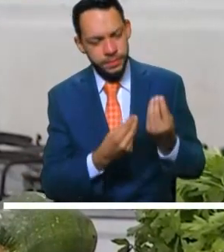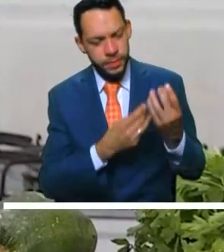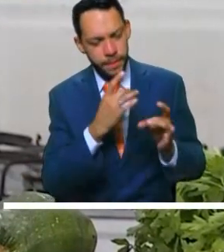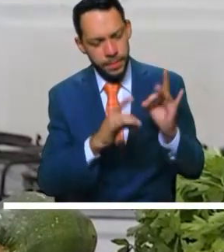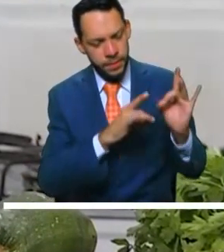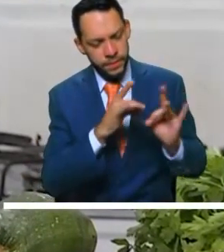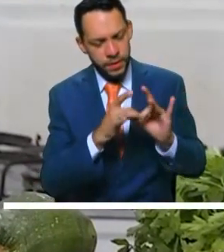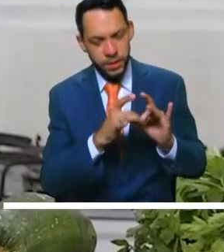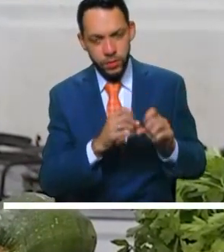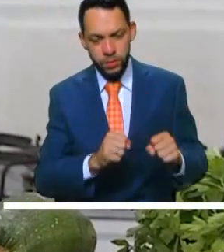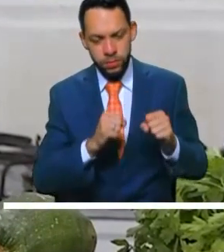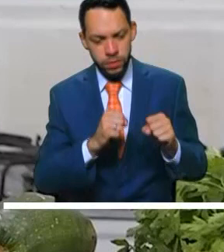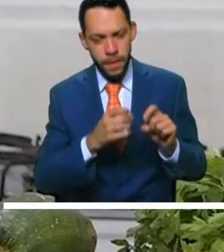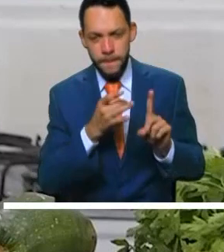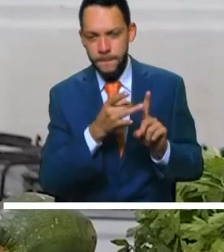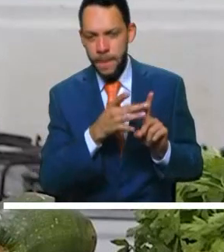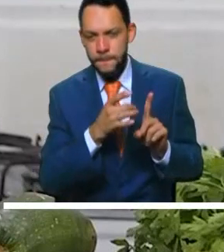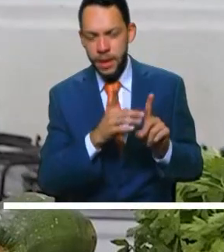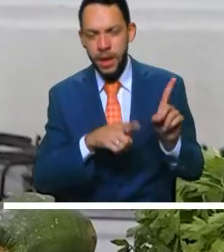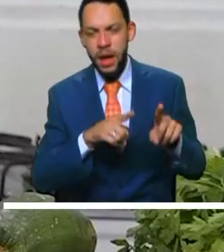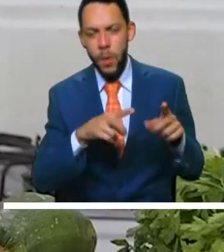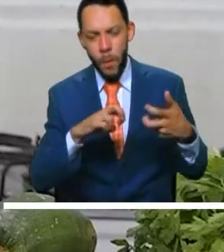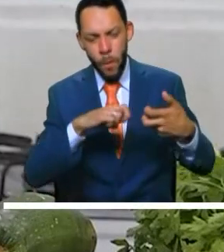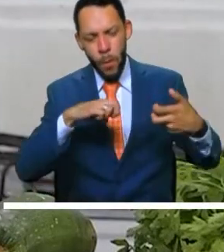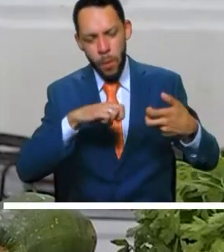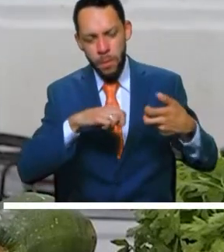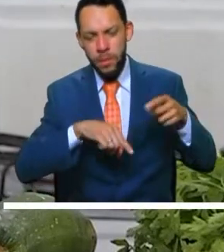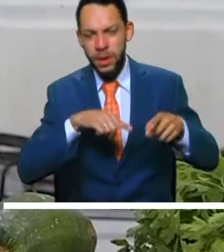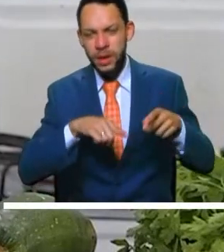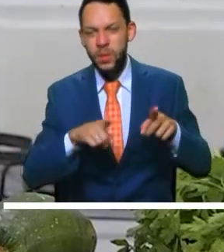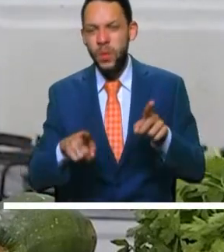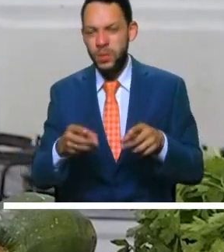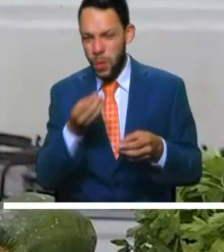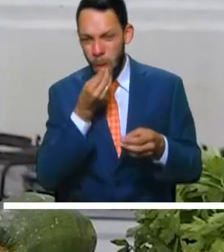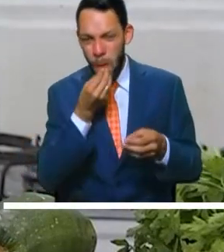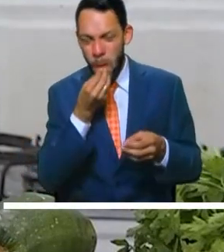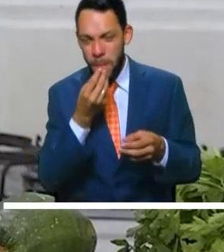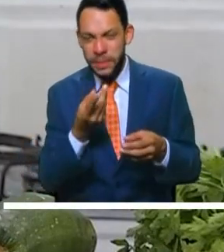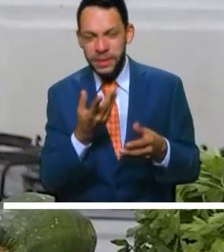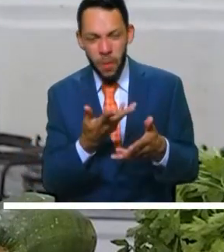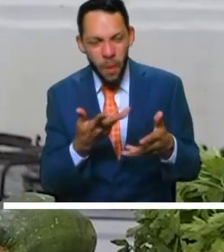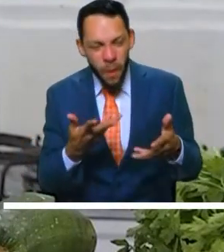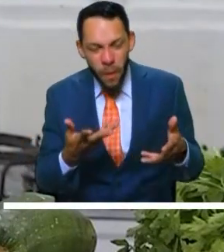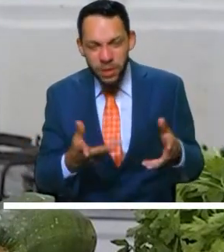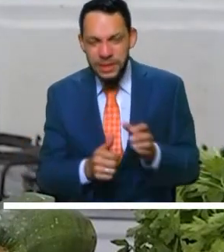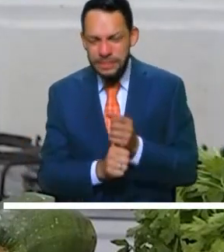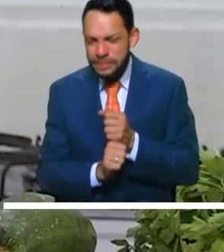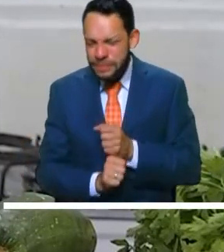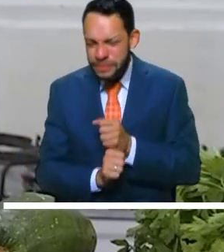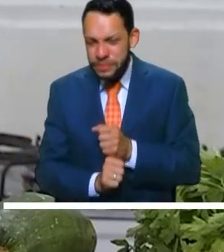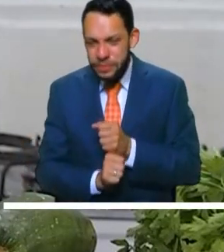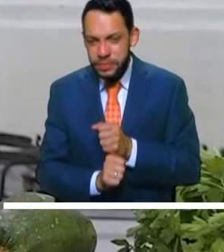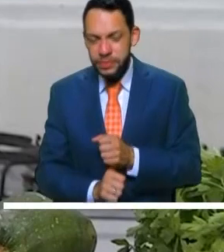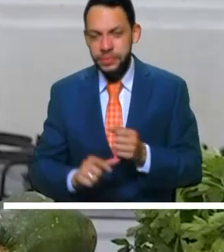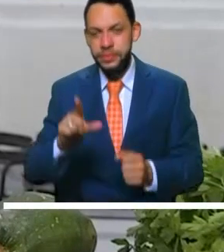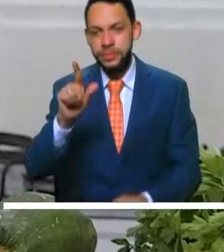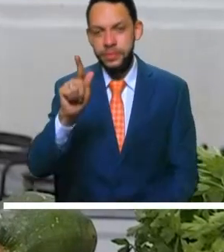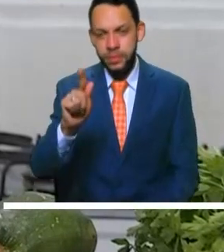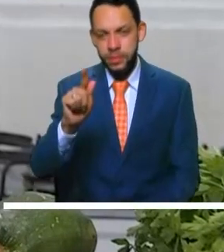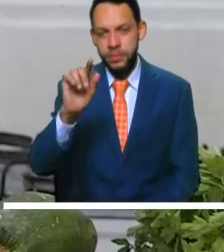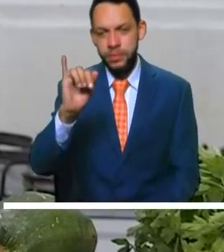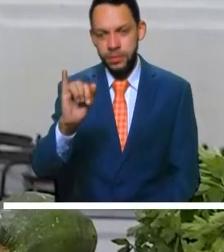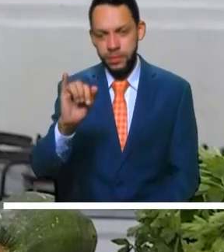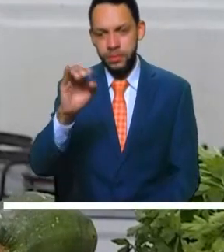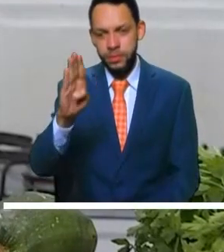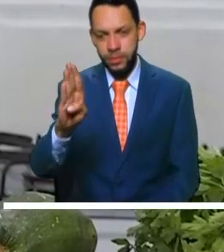fibra, y entonces este es el motivo por el que muchas personas presentan estreñimiento. Realmente la fibra no se debe de consumir solamente las personas